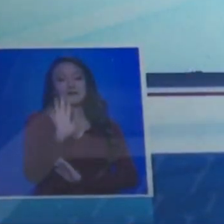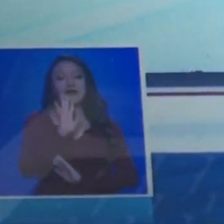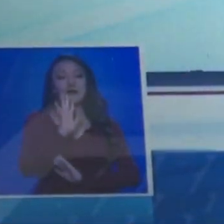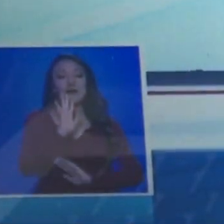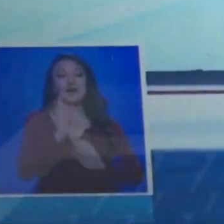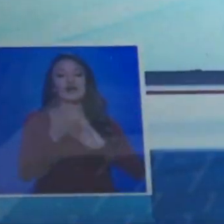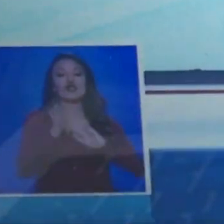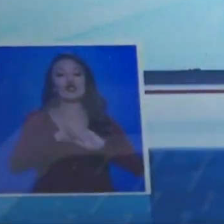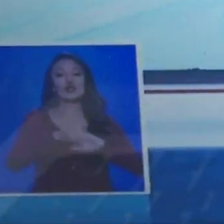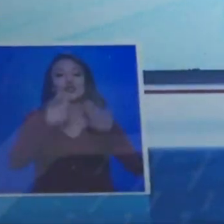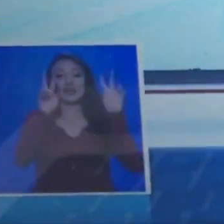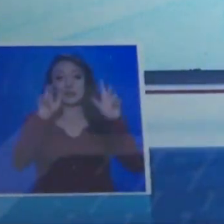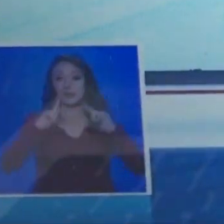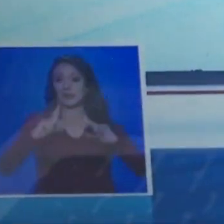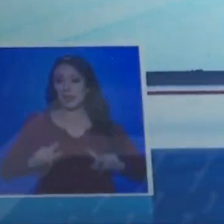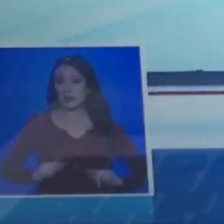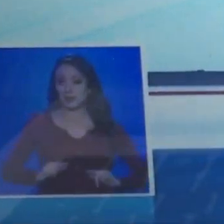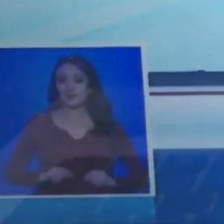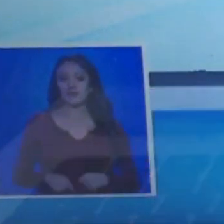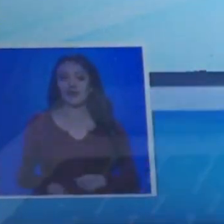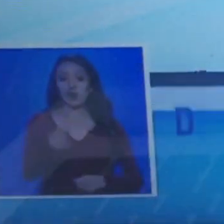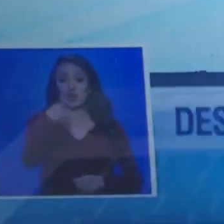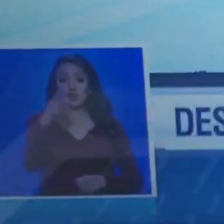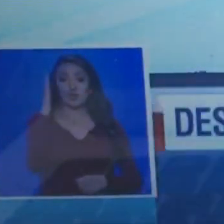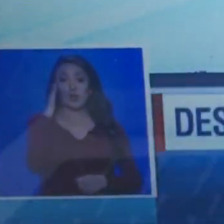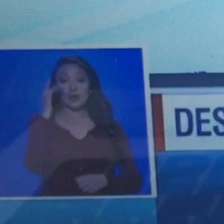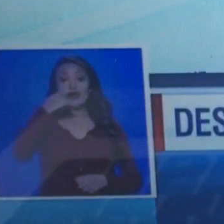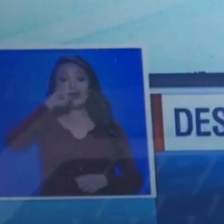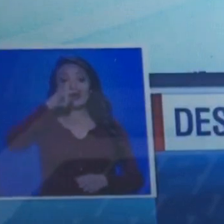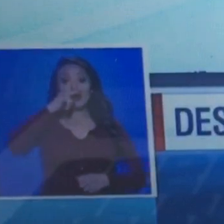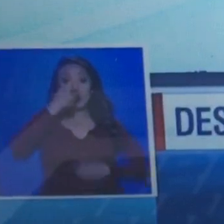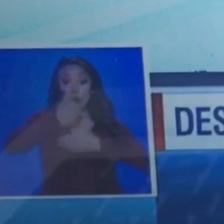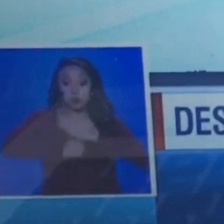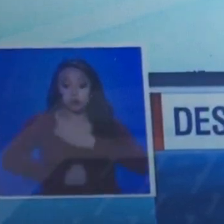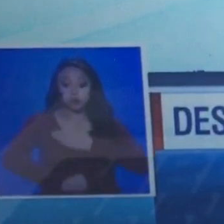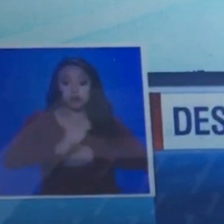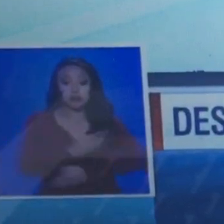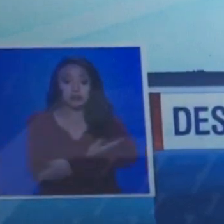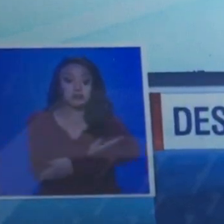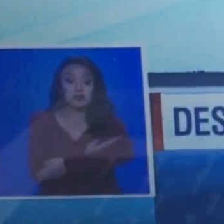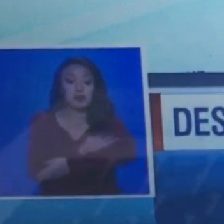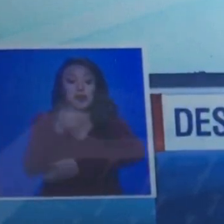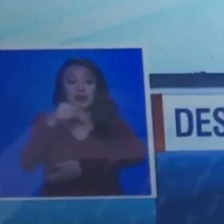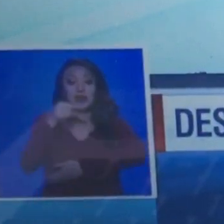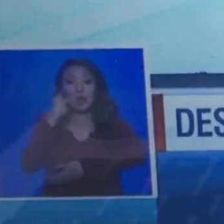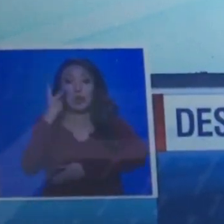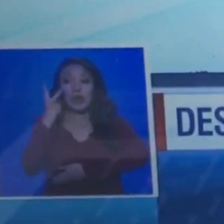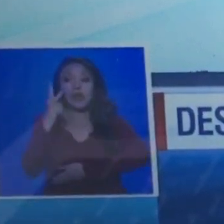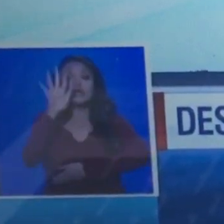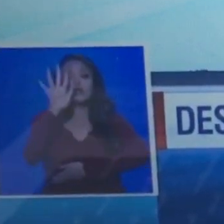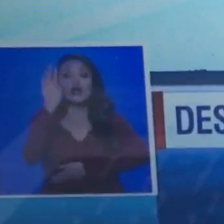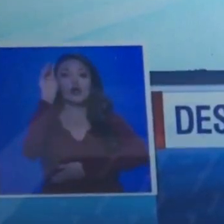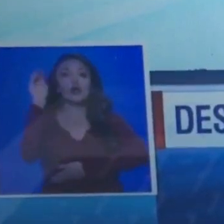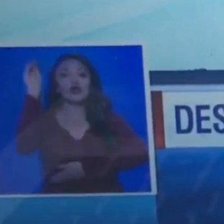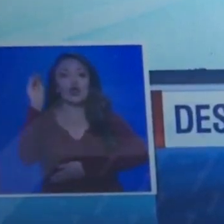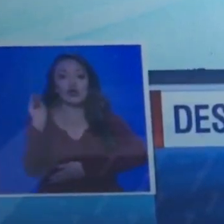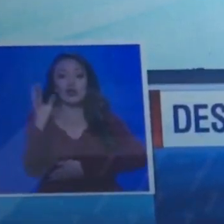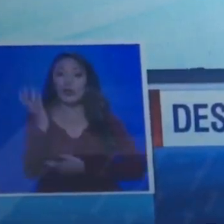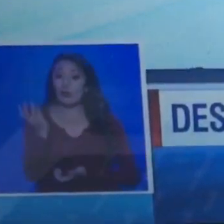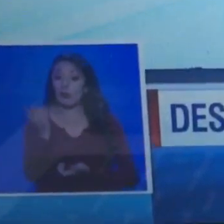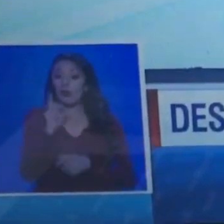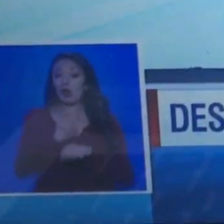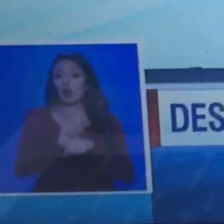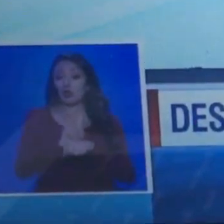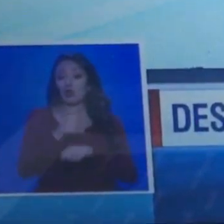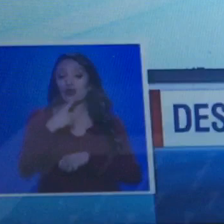bienvenidos a su segmento de salud. ¿Sabía usted que los niños al nacer cuentan con el 5% de visión? Según los especialistas, el desarrollo